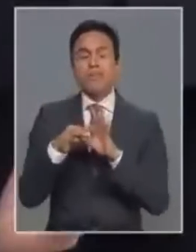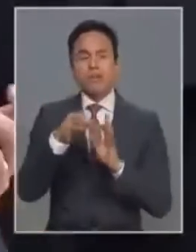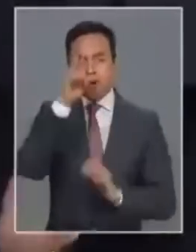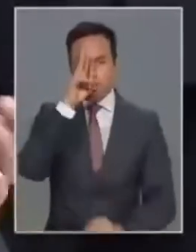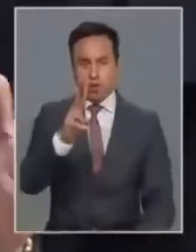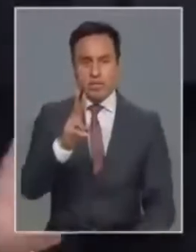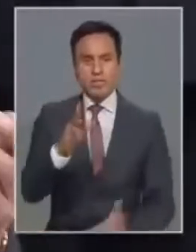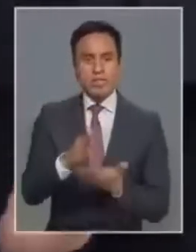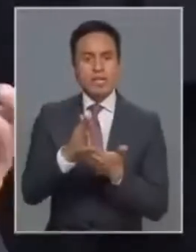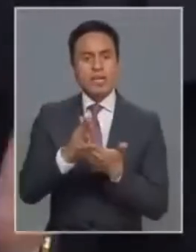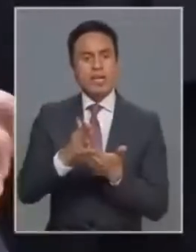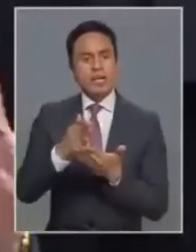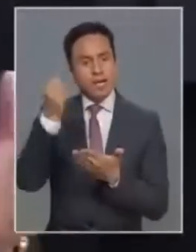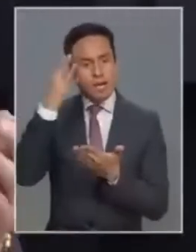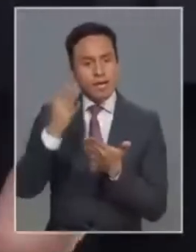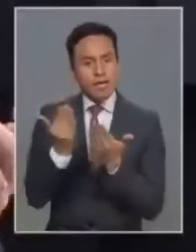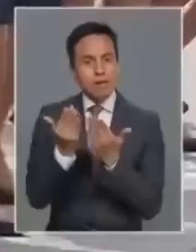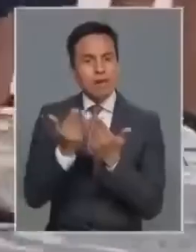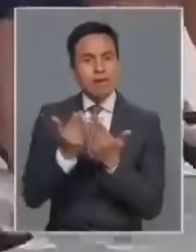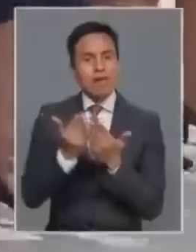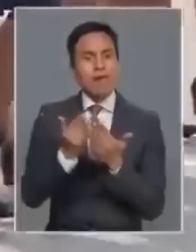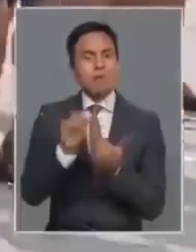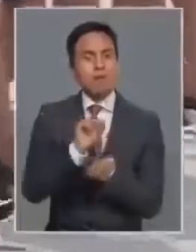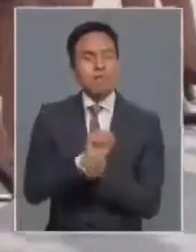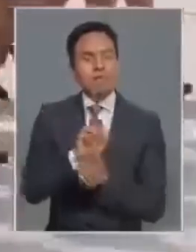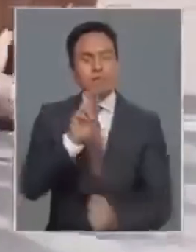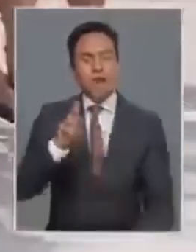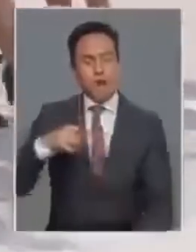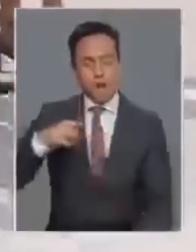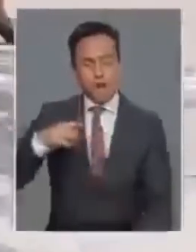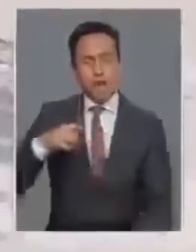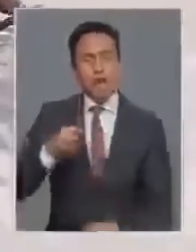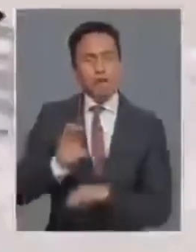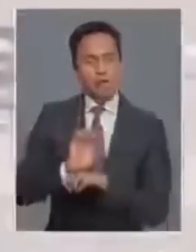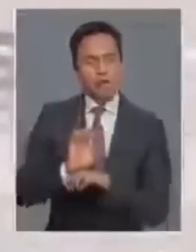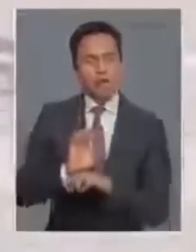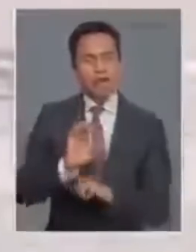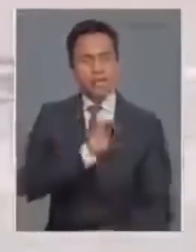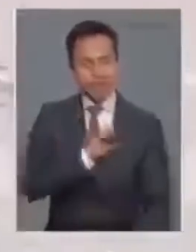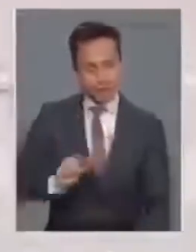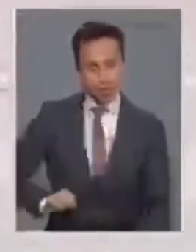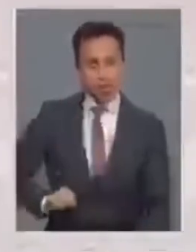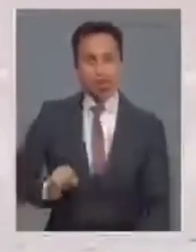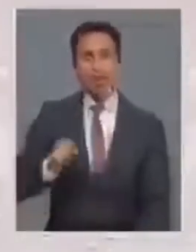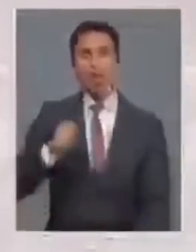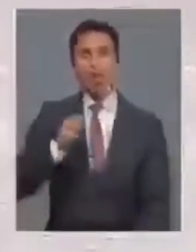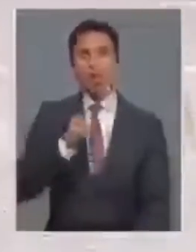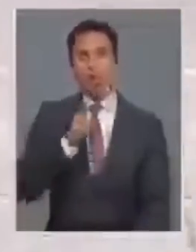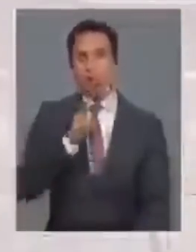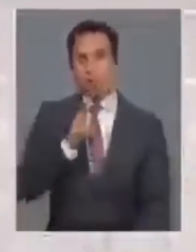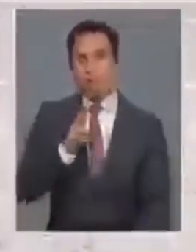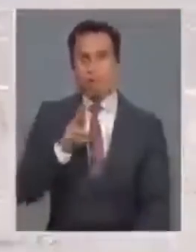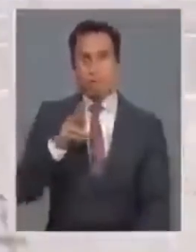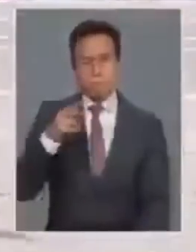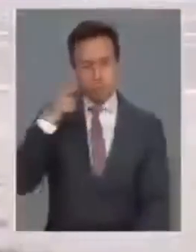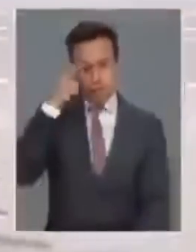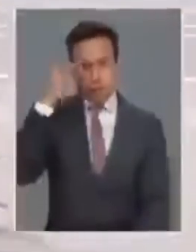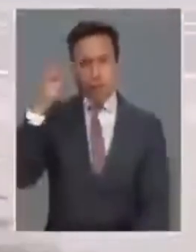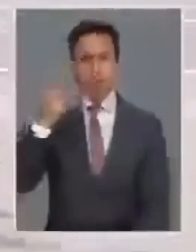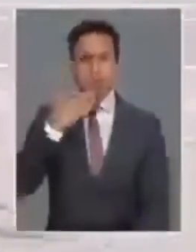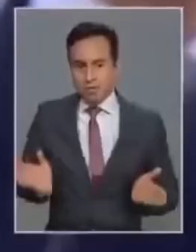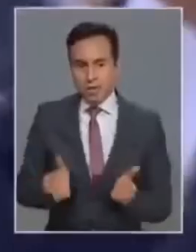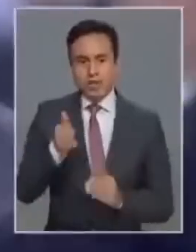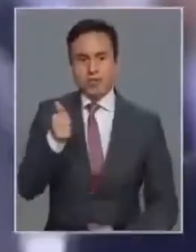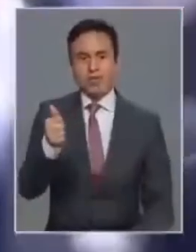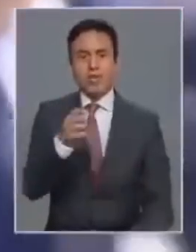de alumnos becarios de las hermanas repúblicas de Ecuador, El Salvador, Honduras, México y Panamá.